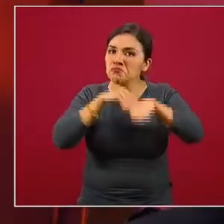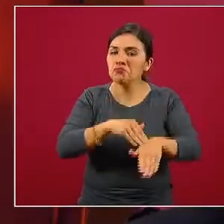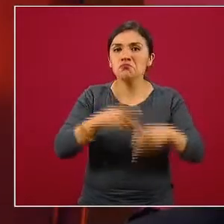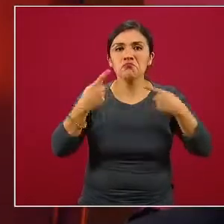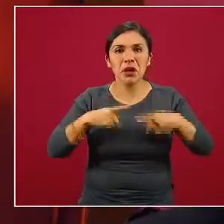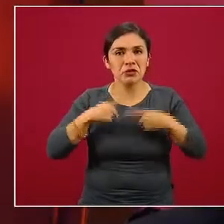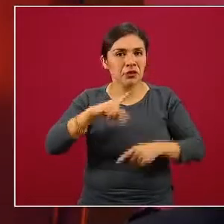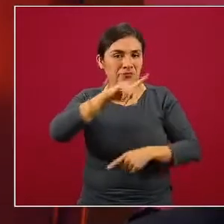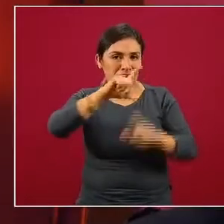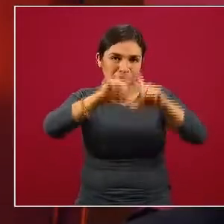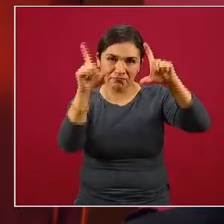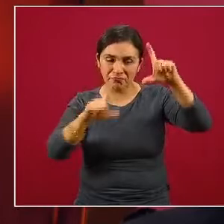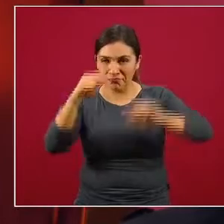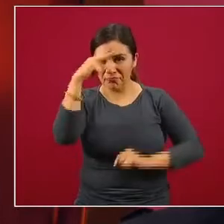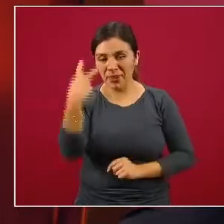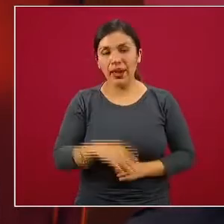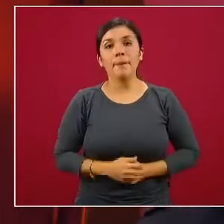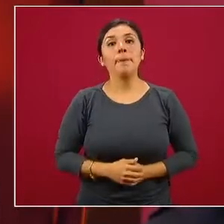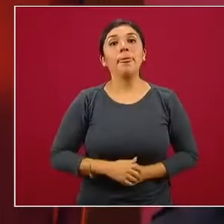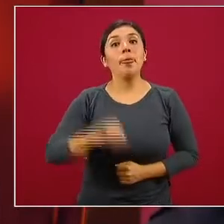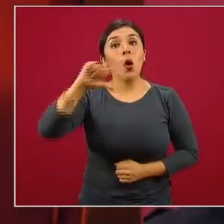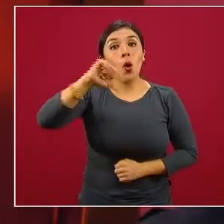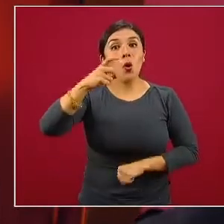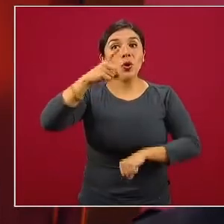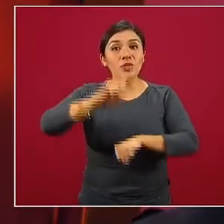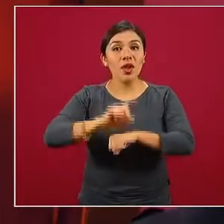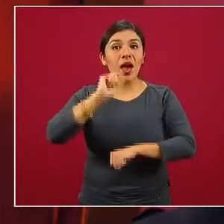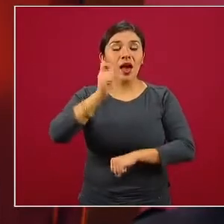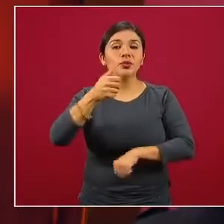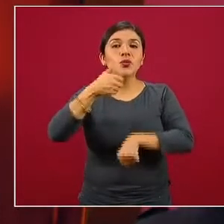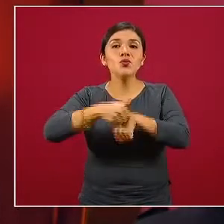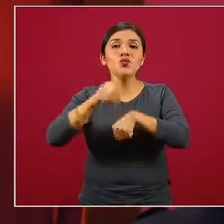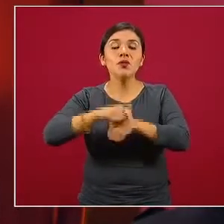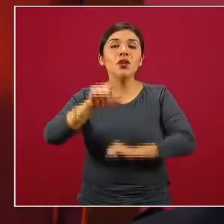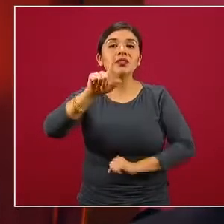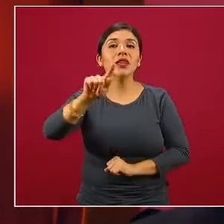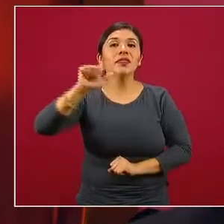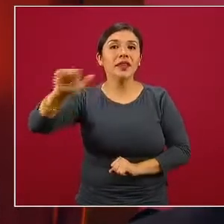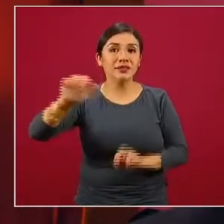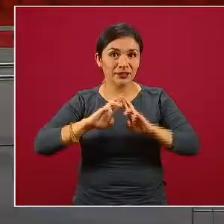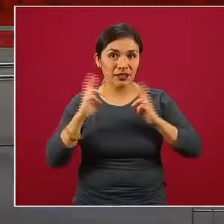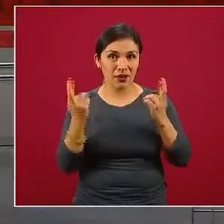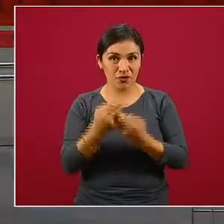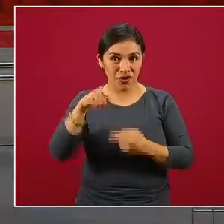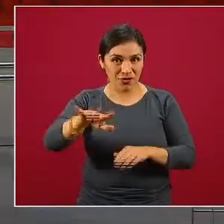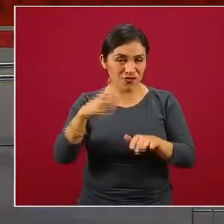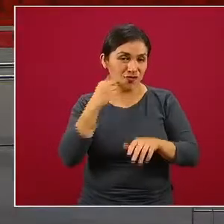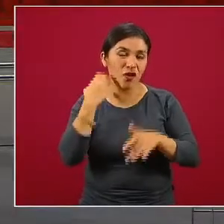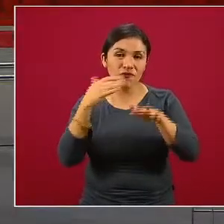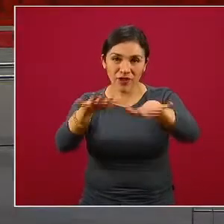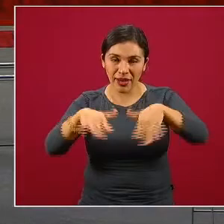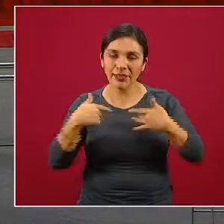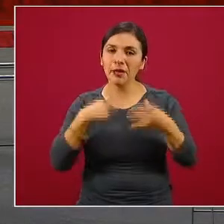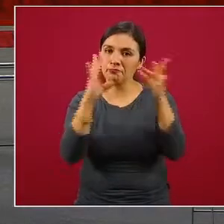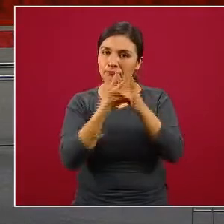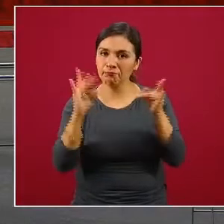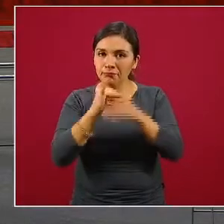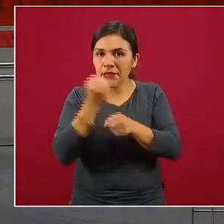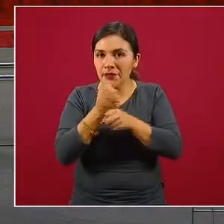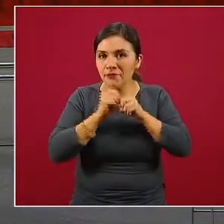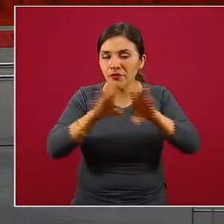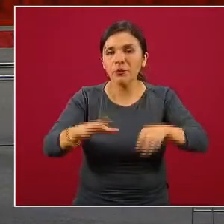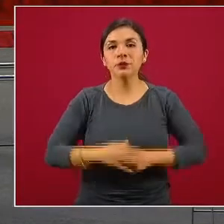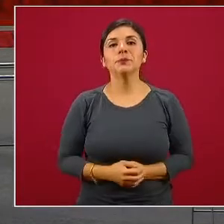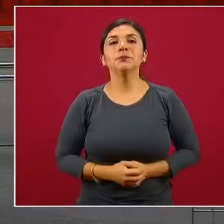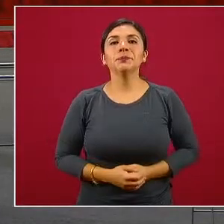sociedad mexicana. El día de hoy estamos en la conferencia vespertina número 76 y vamos a actualizar la información.